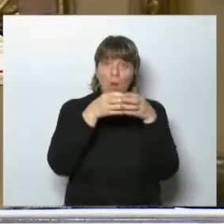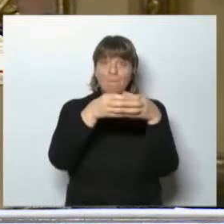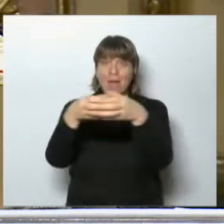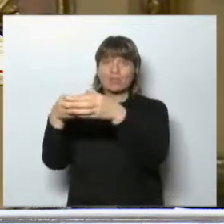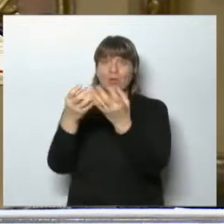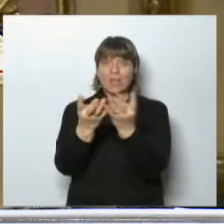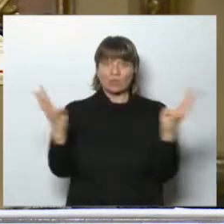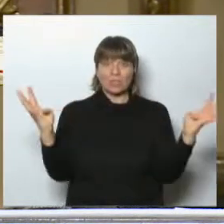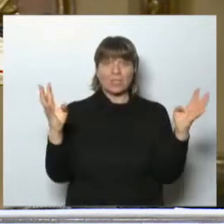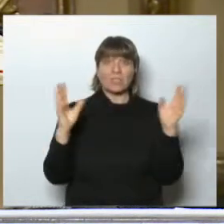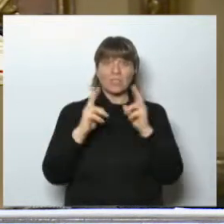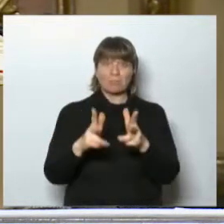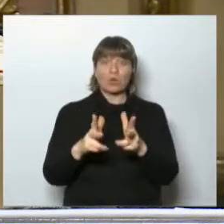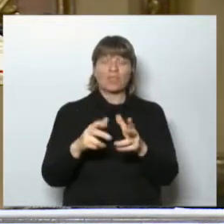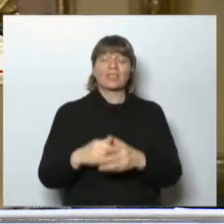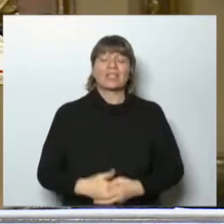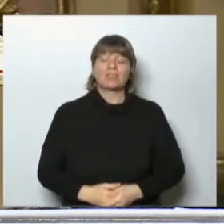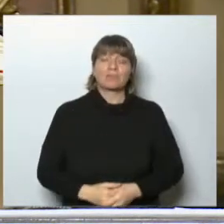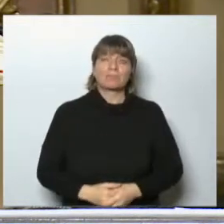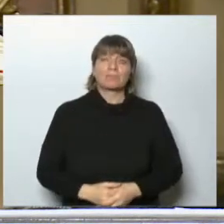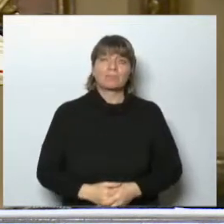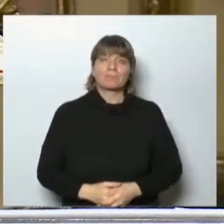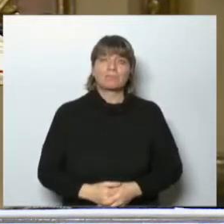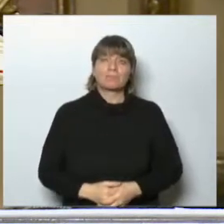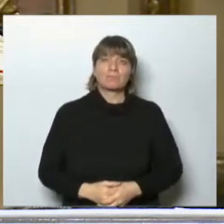sus discípulos diciendo: